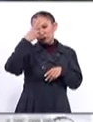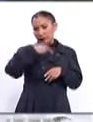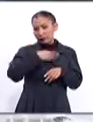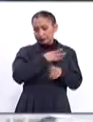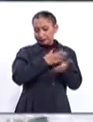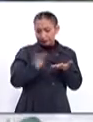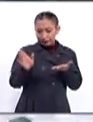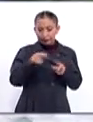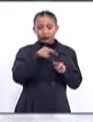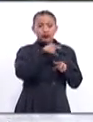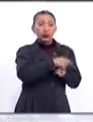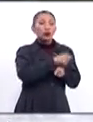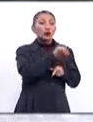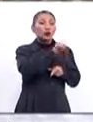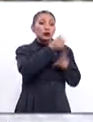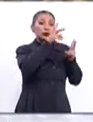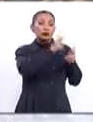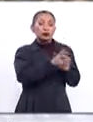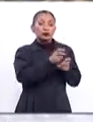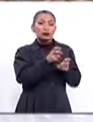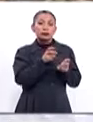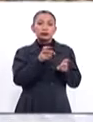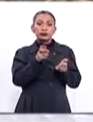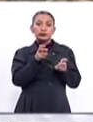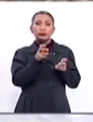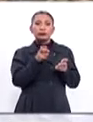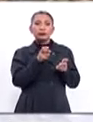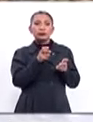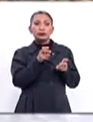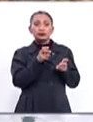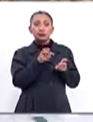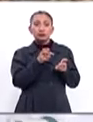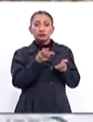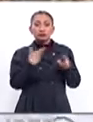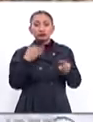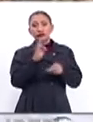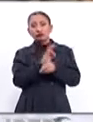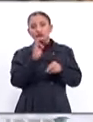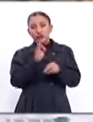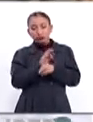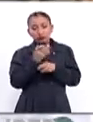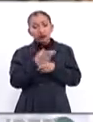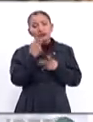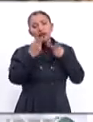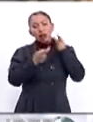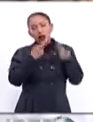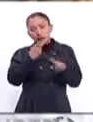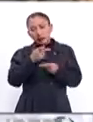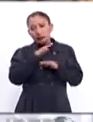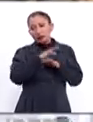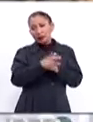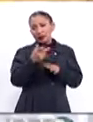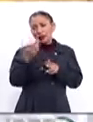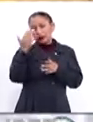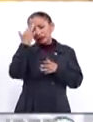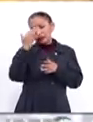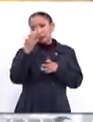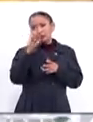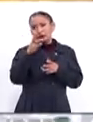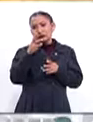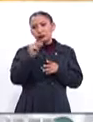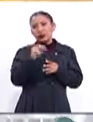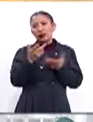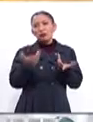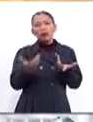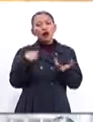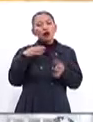lado. Y por el otro lado, pues las reflexiones o los planteamientos que se hacen sobre los efectos que podría tener sobre